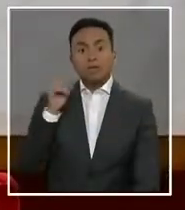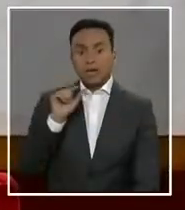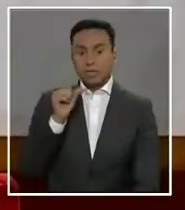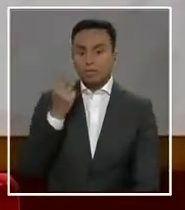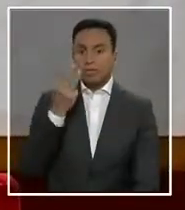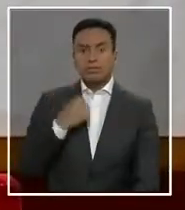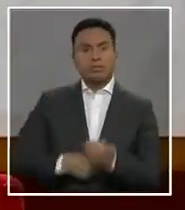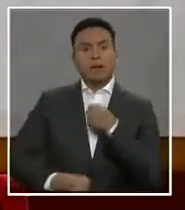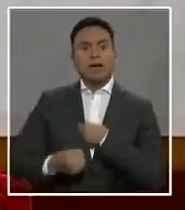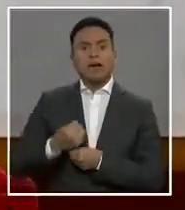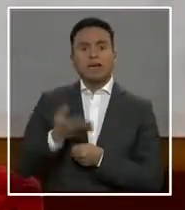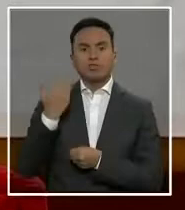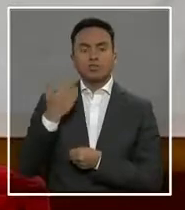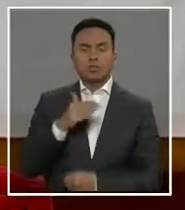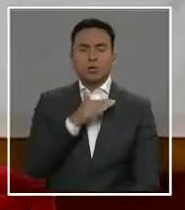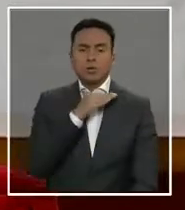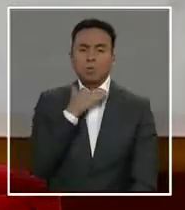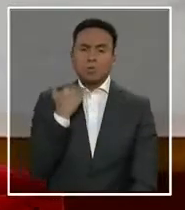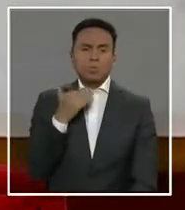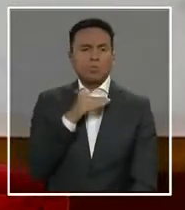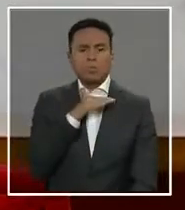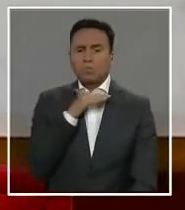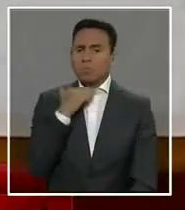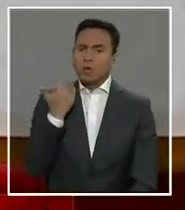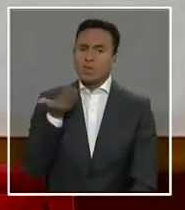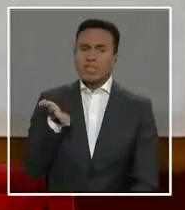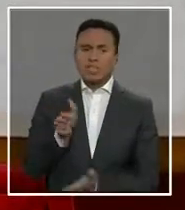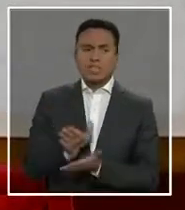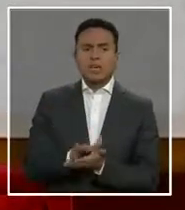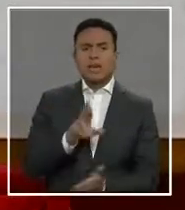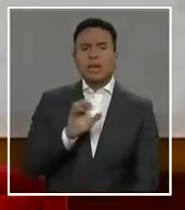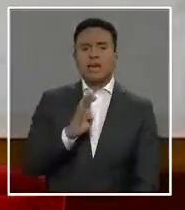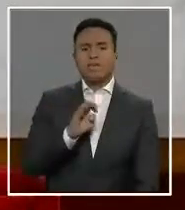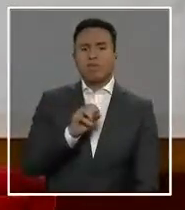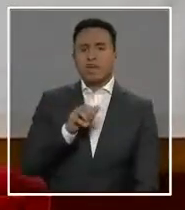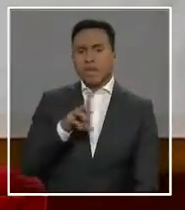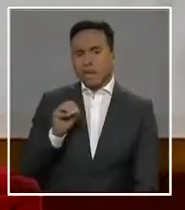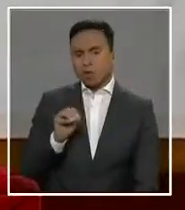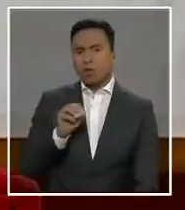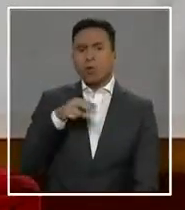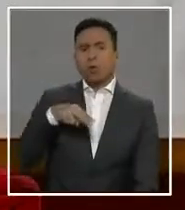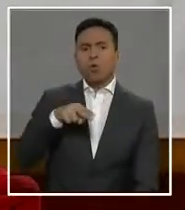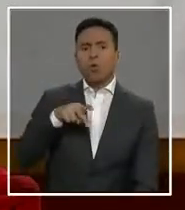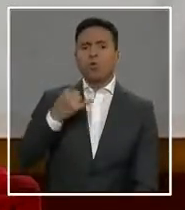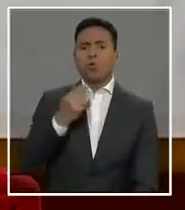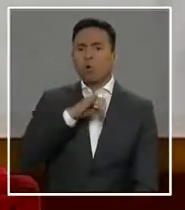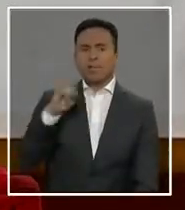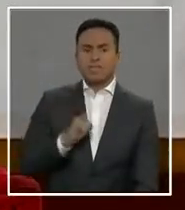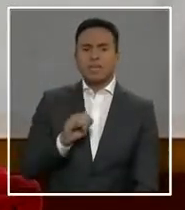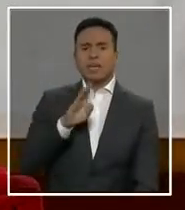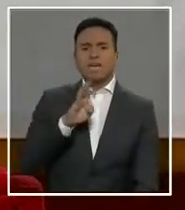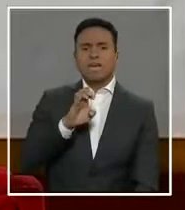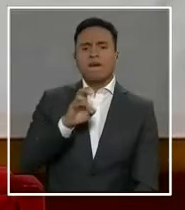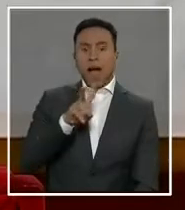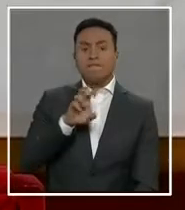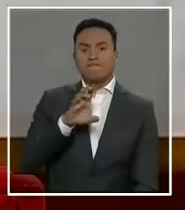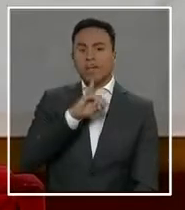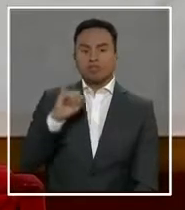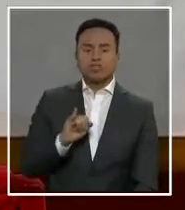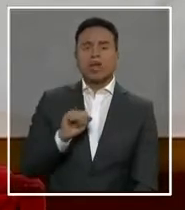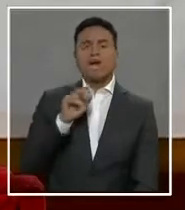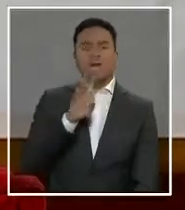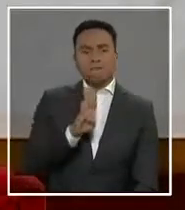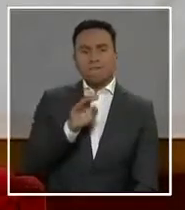tres años, las muertes de Manuel Rebolledo, Alex Núñez, Romario Veloz y Cristian Valdebenito,